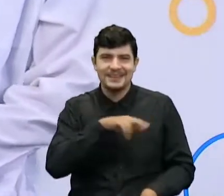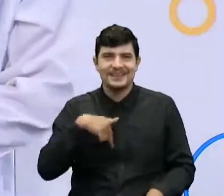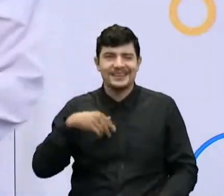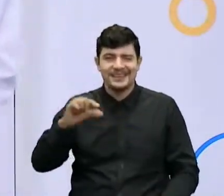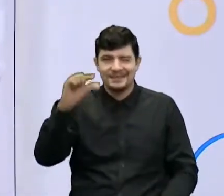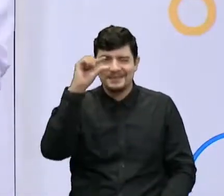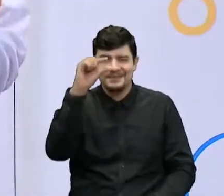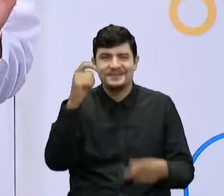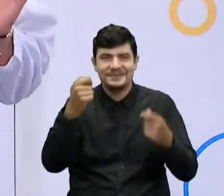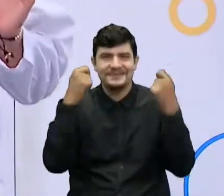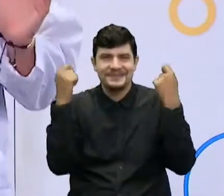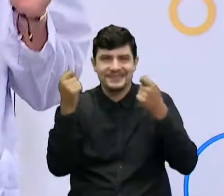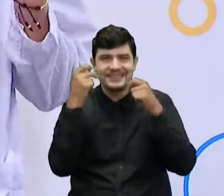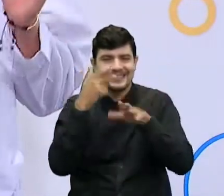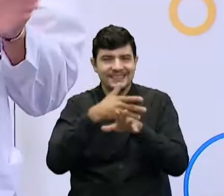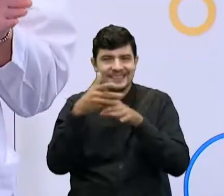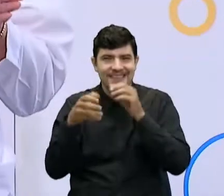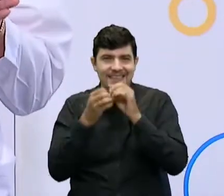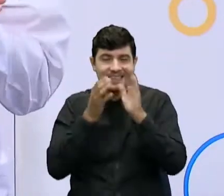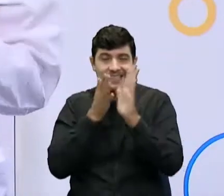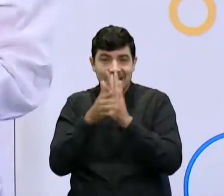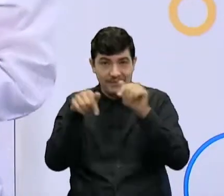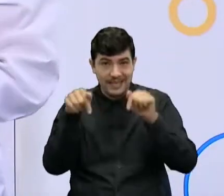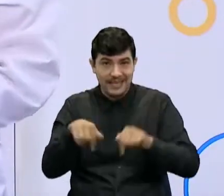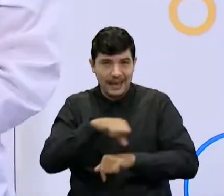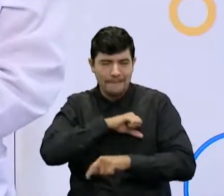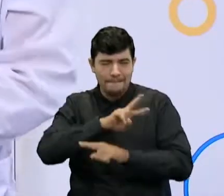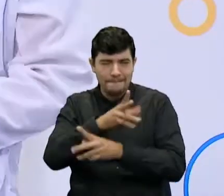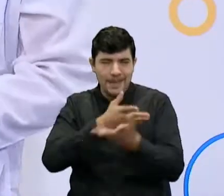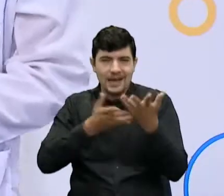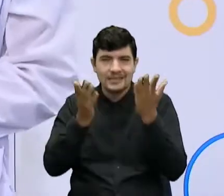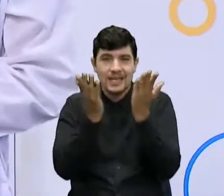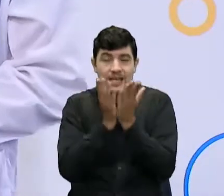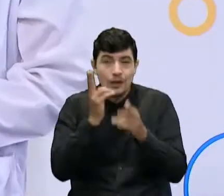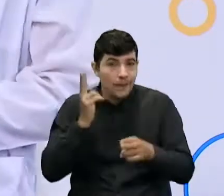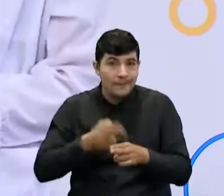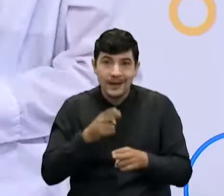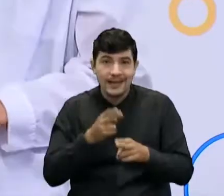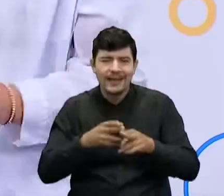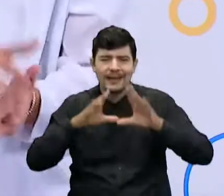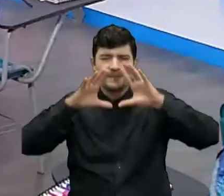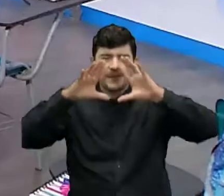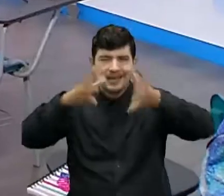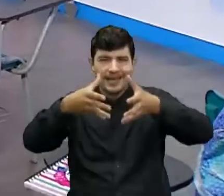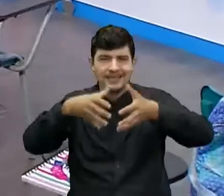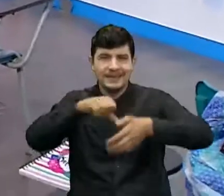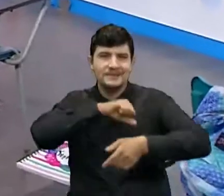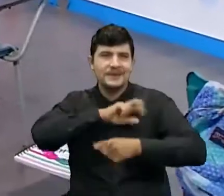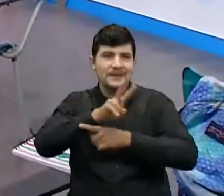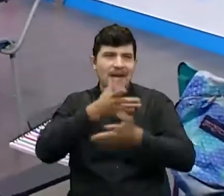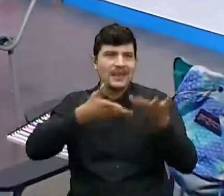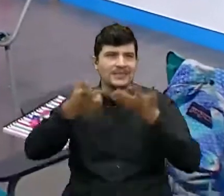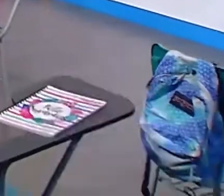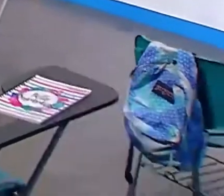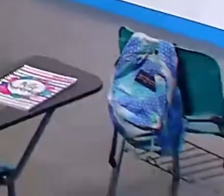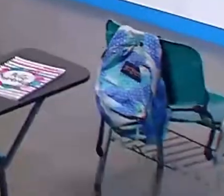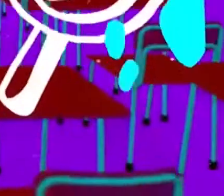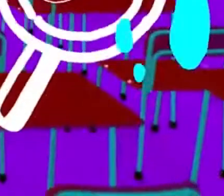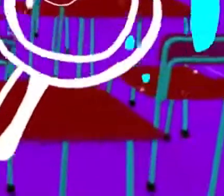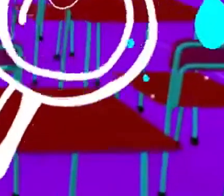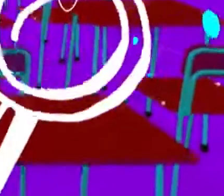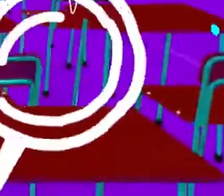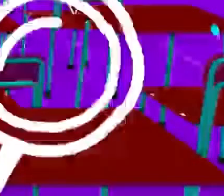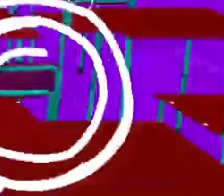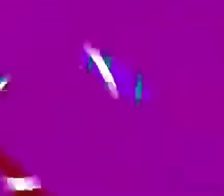Pausa de comerciales Y ya vamos a regresar Con este parche educativo Que se llama Mi clase Mi parche Ya volvemos